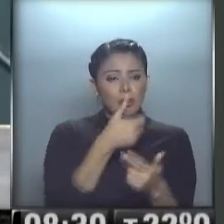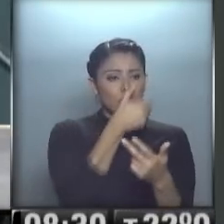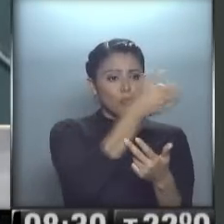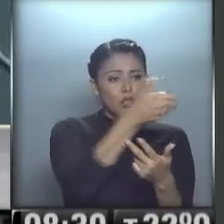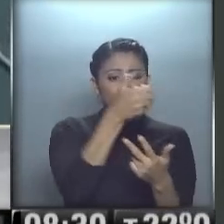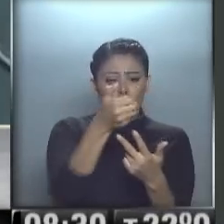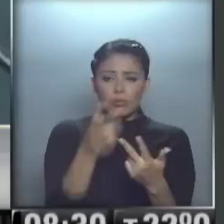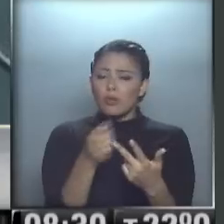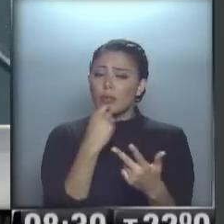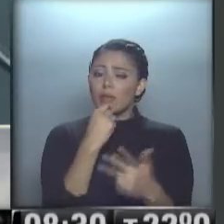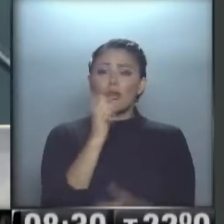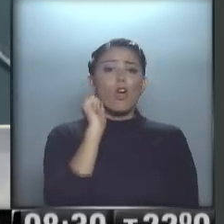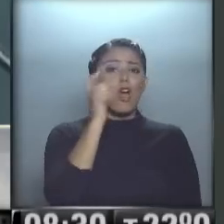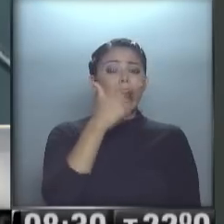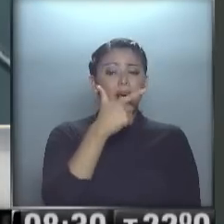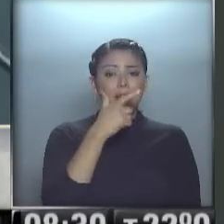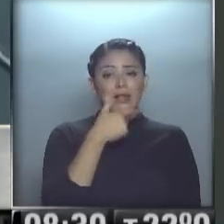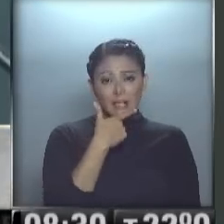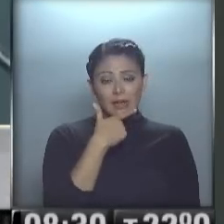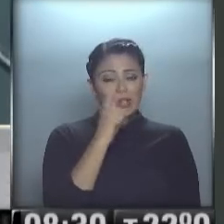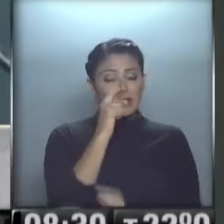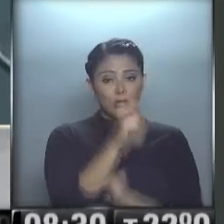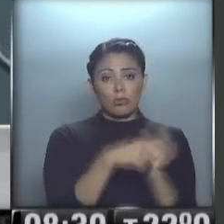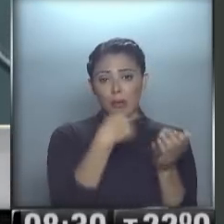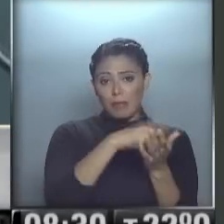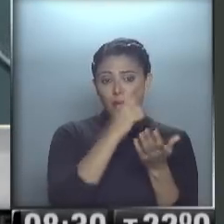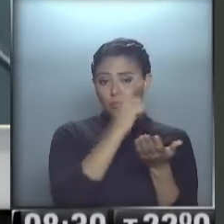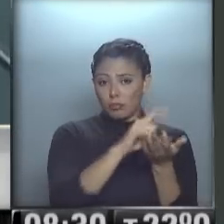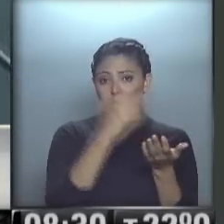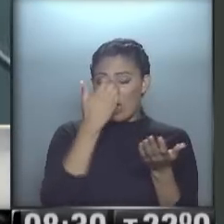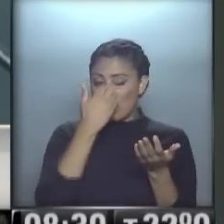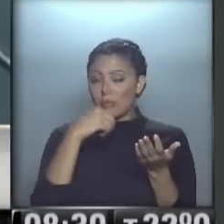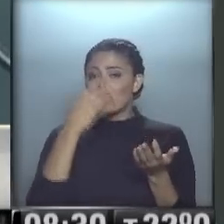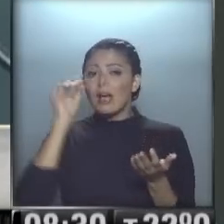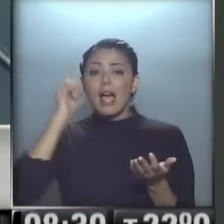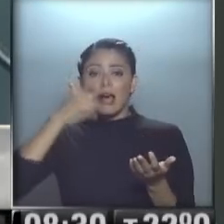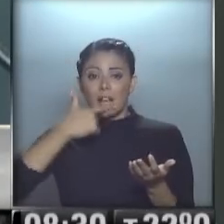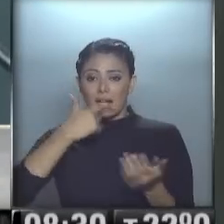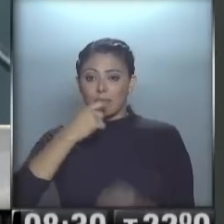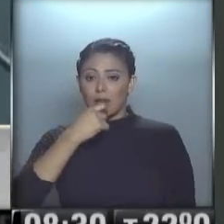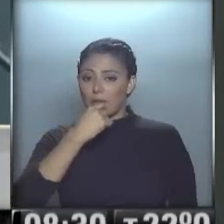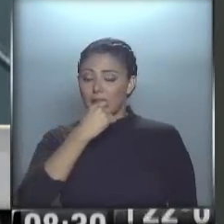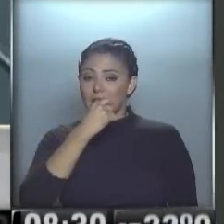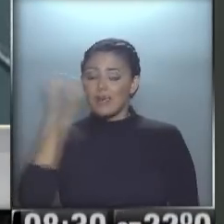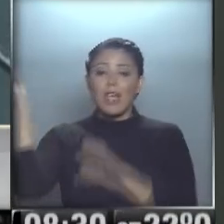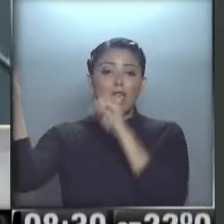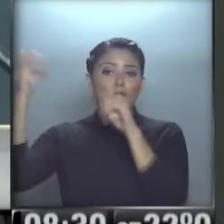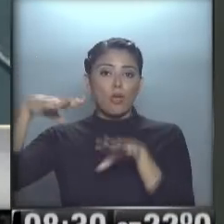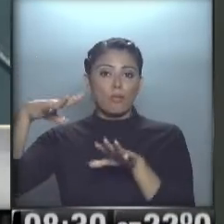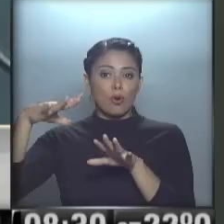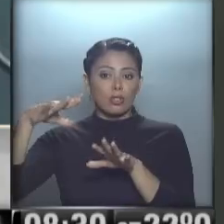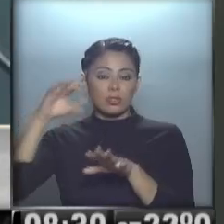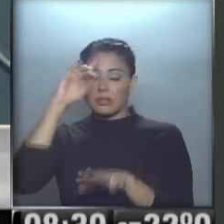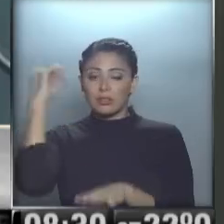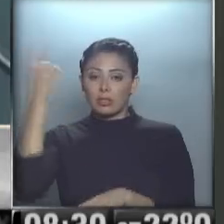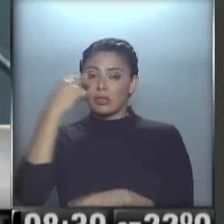mismo el gas que pagan las Industrias en la Argentina que el gas que podrían tener con importación a nivel